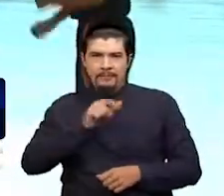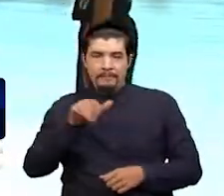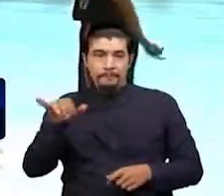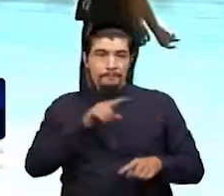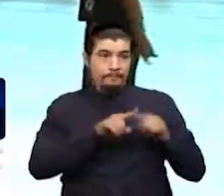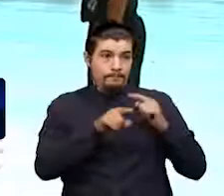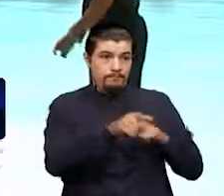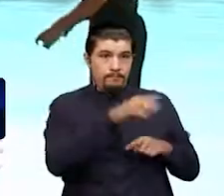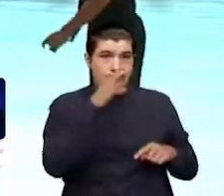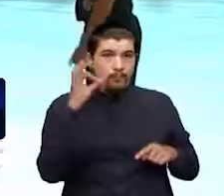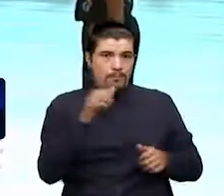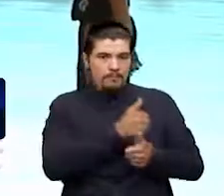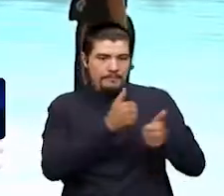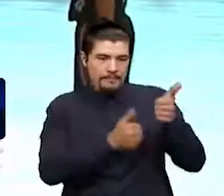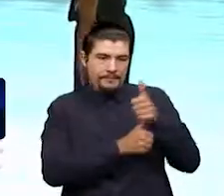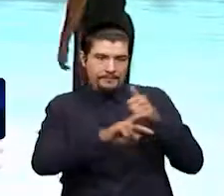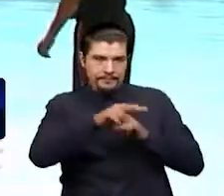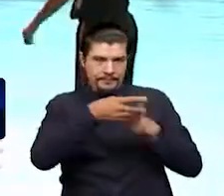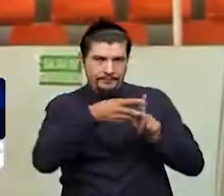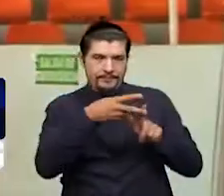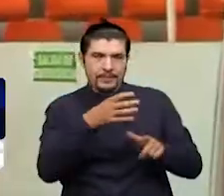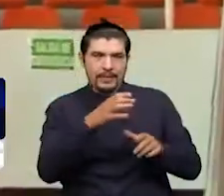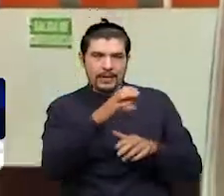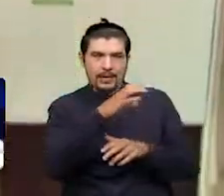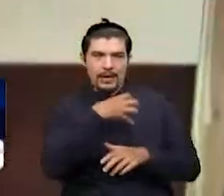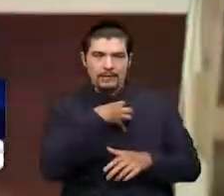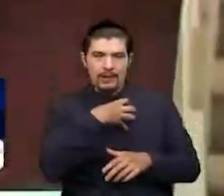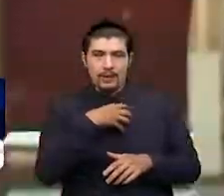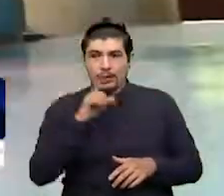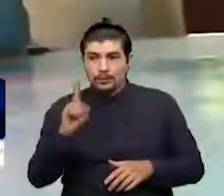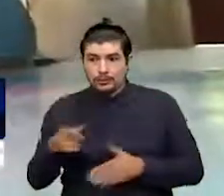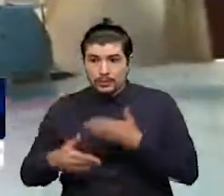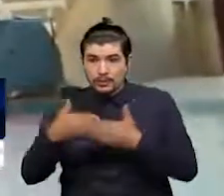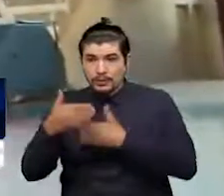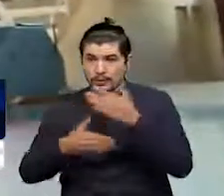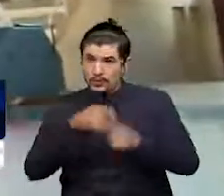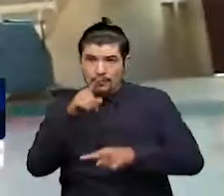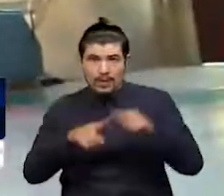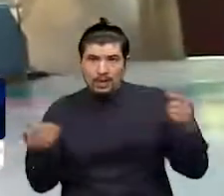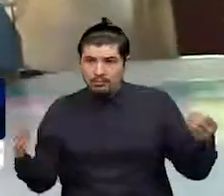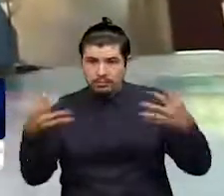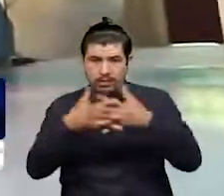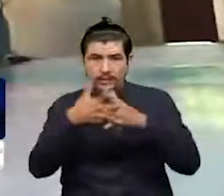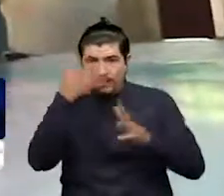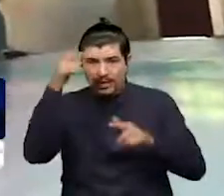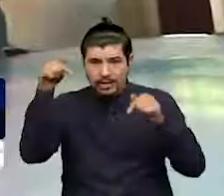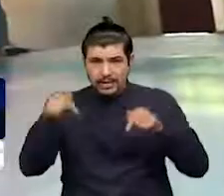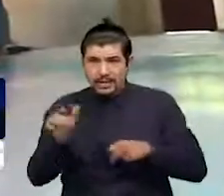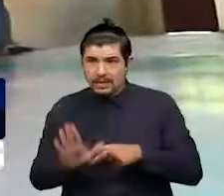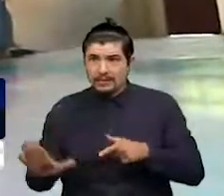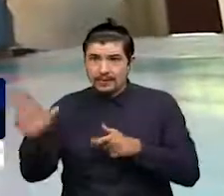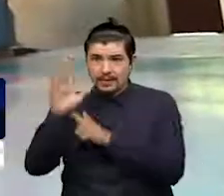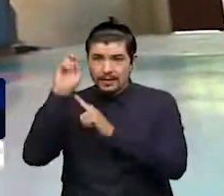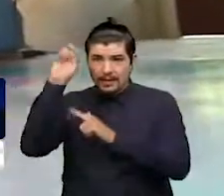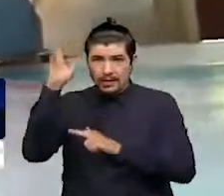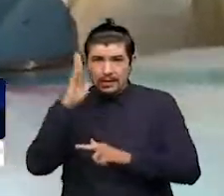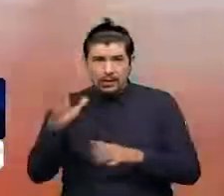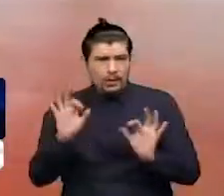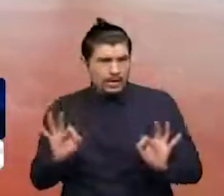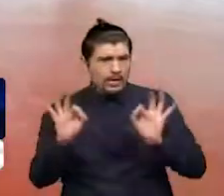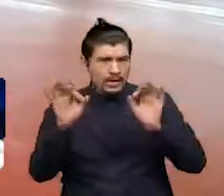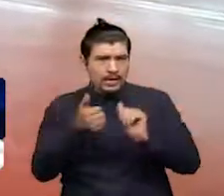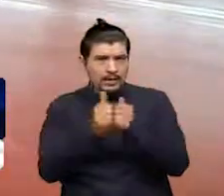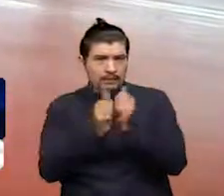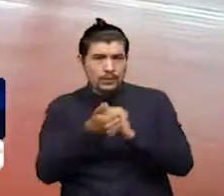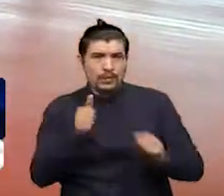subcampeones los procesos no se pueden truncar debido a la calidad tiene el departamento en las categorías sub 13 y sub 14